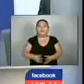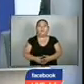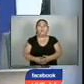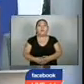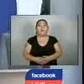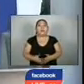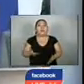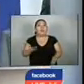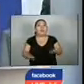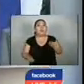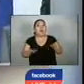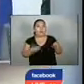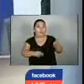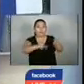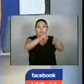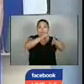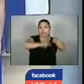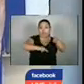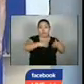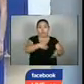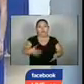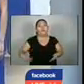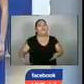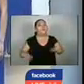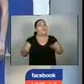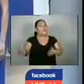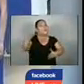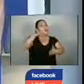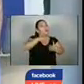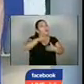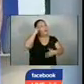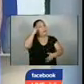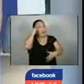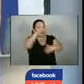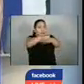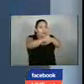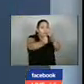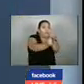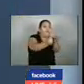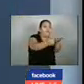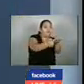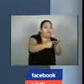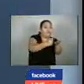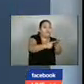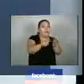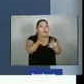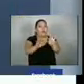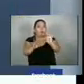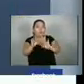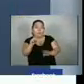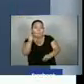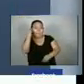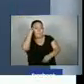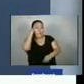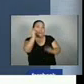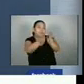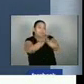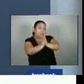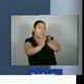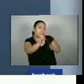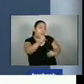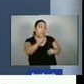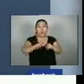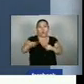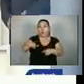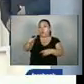La posibilidad de una reelección empieza a tomar fuerza dentro de la Asamblea Legislativa. Algunos, como era de esperarse, la piden. Sin